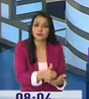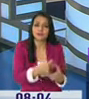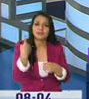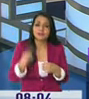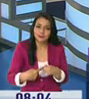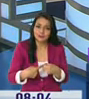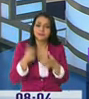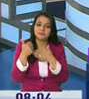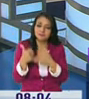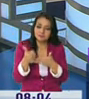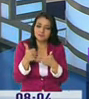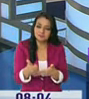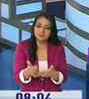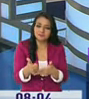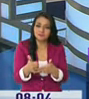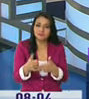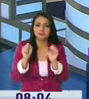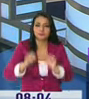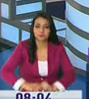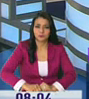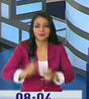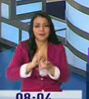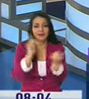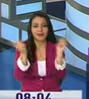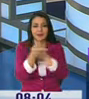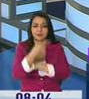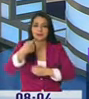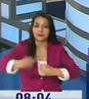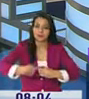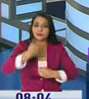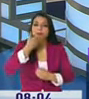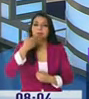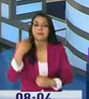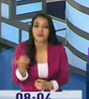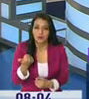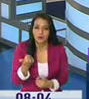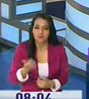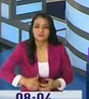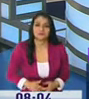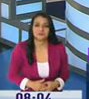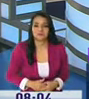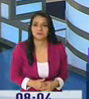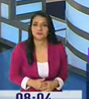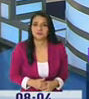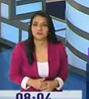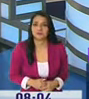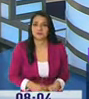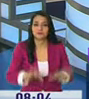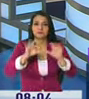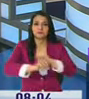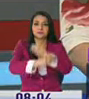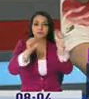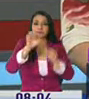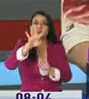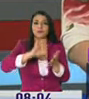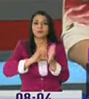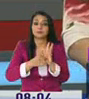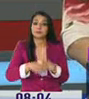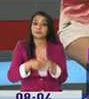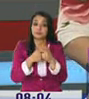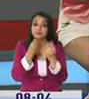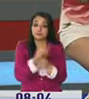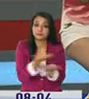en beneficio de crear unas estructuras distintas y un Quito que sea absolutamente de todos. Son las 8:04. Empezamos